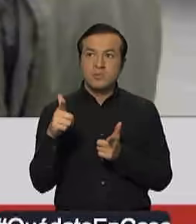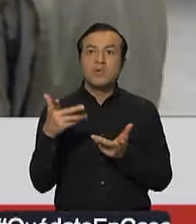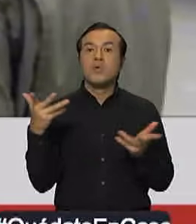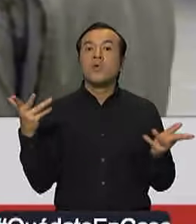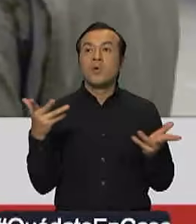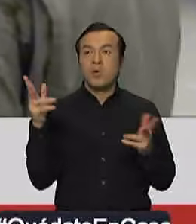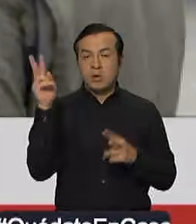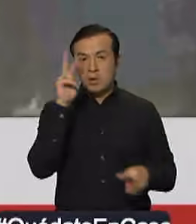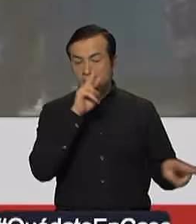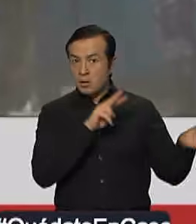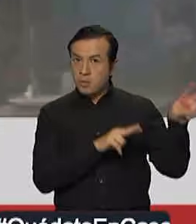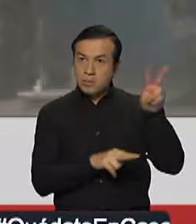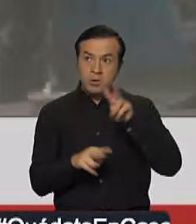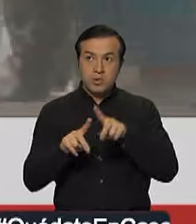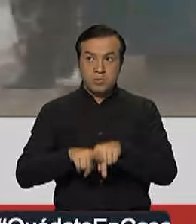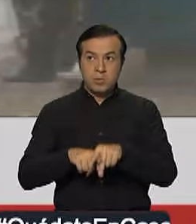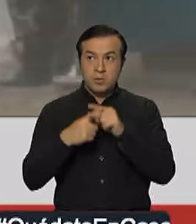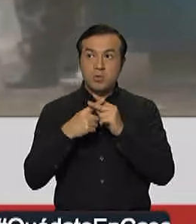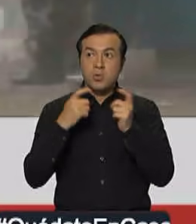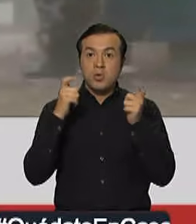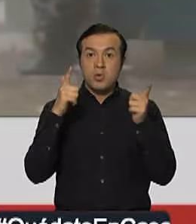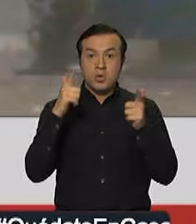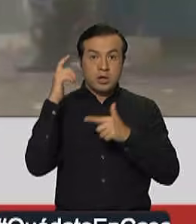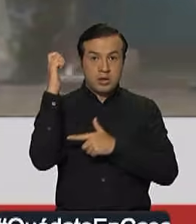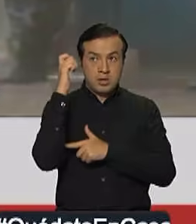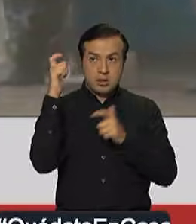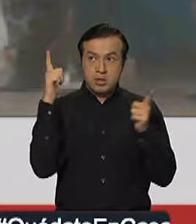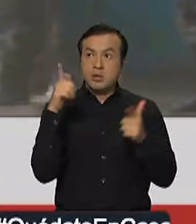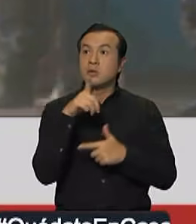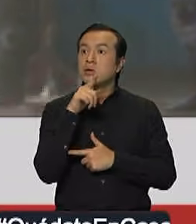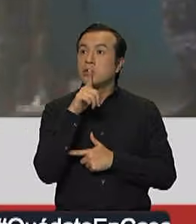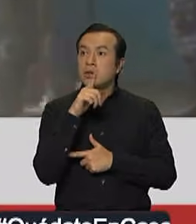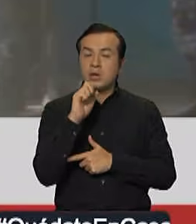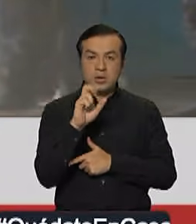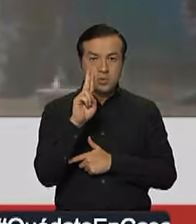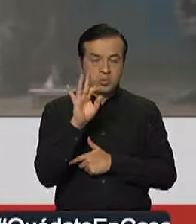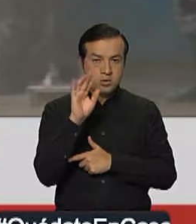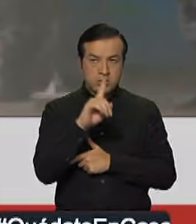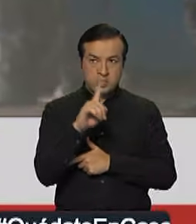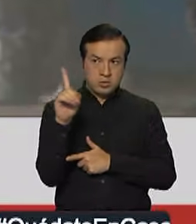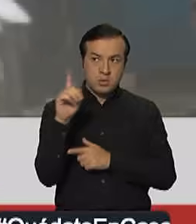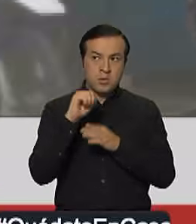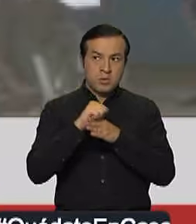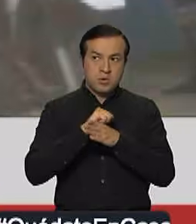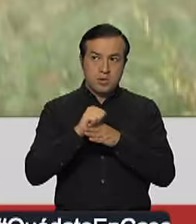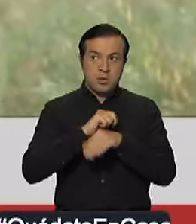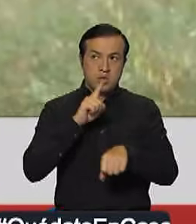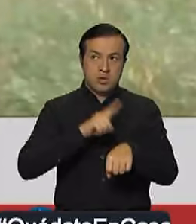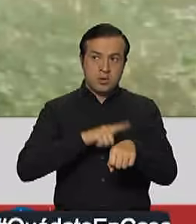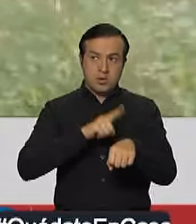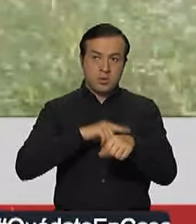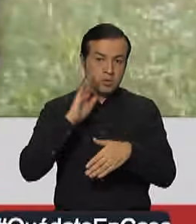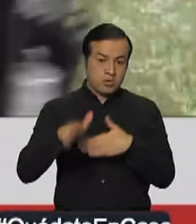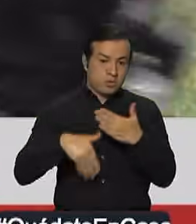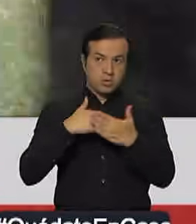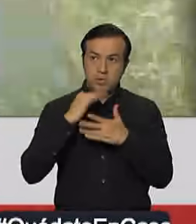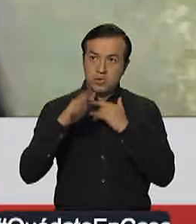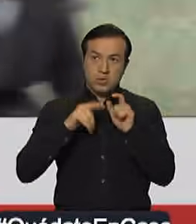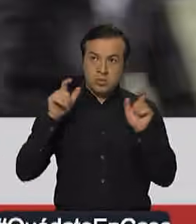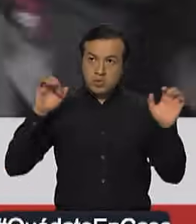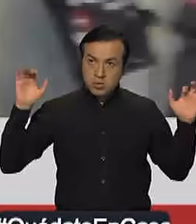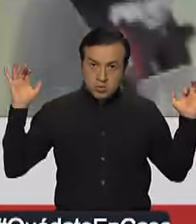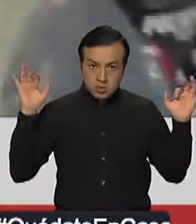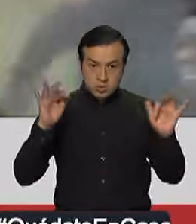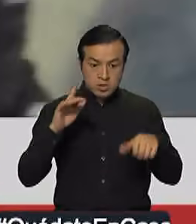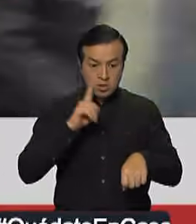fue monitoreado y arrancó con la alarma de emergencia emitida desde el EQ911. La hora de llegada del contingente fue